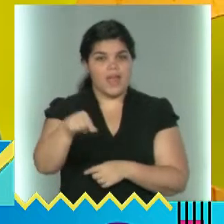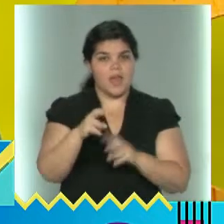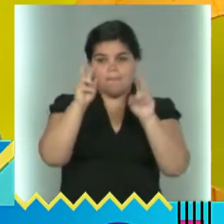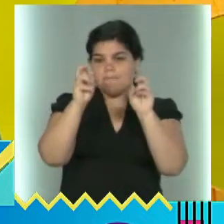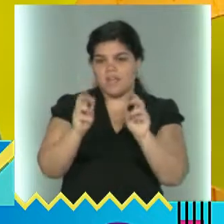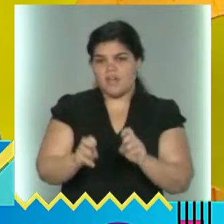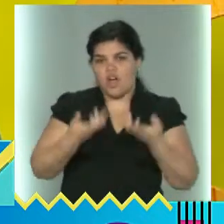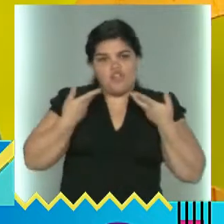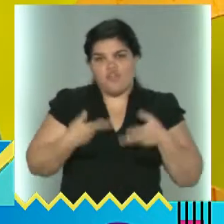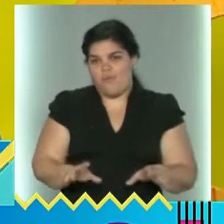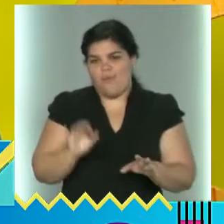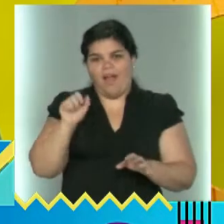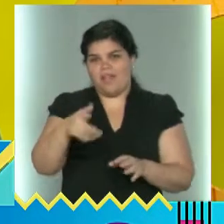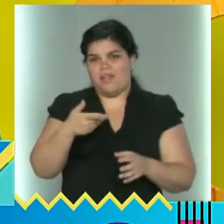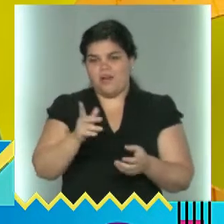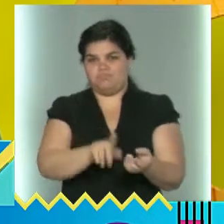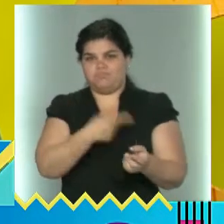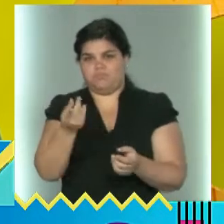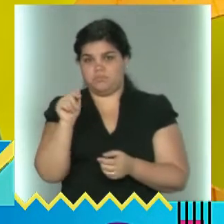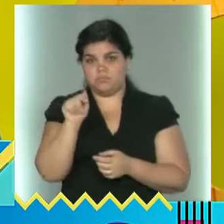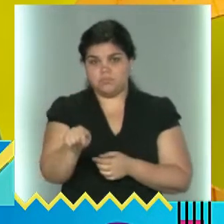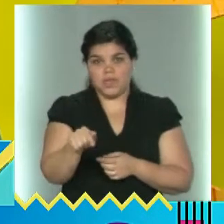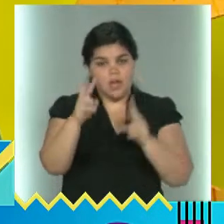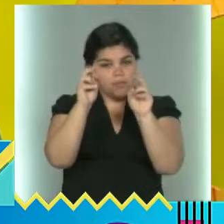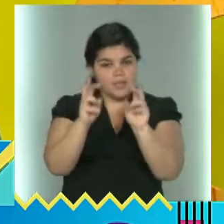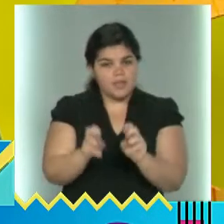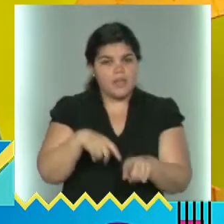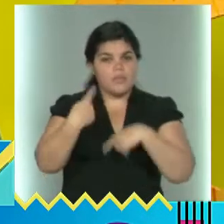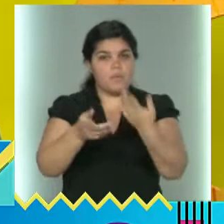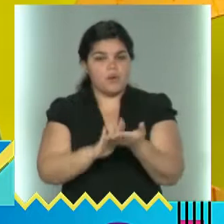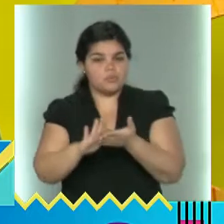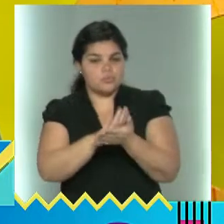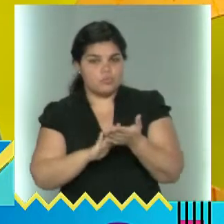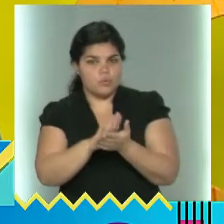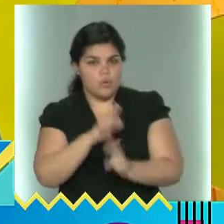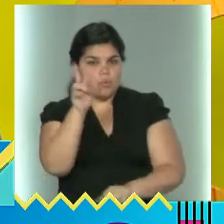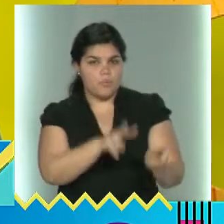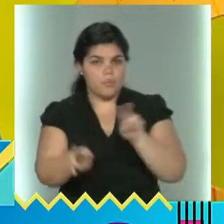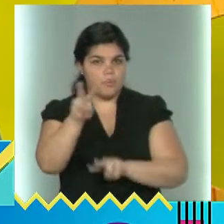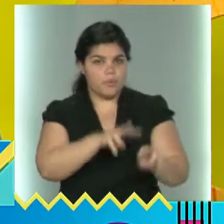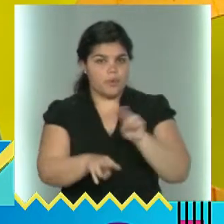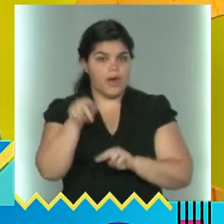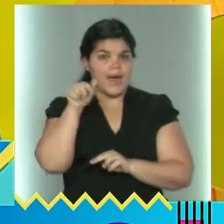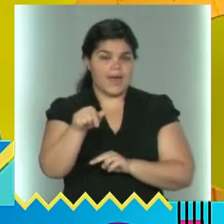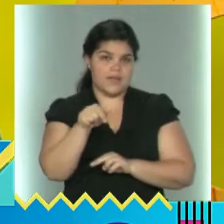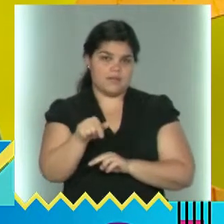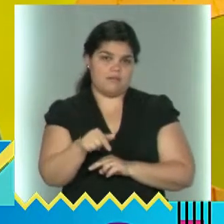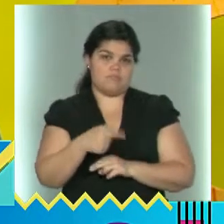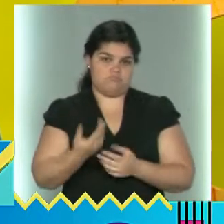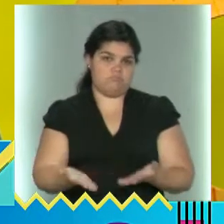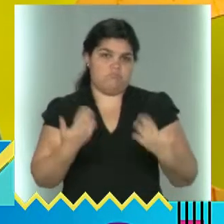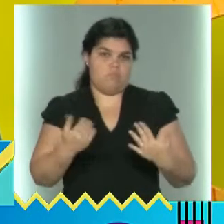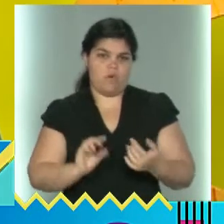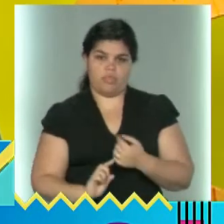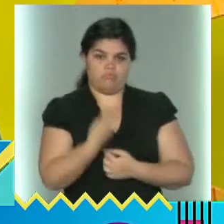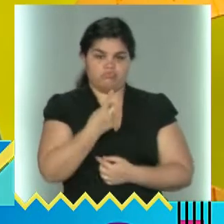nato, investiga y busca la solución a través de su capacidad de autodidacta.